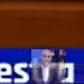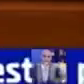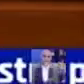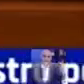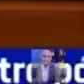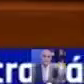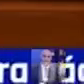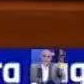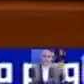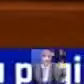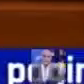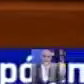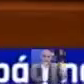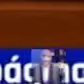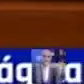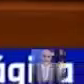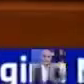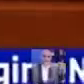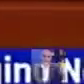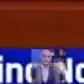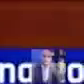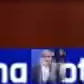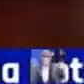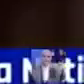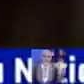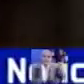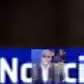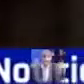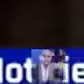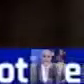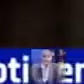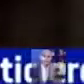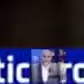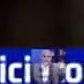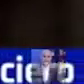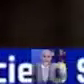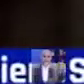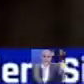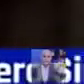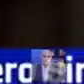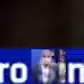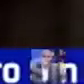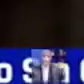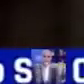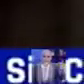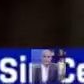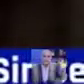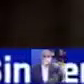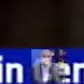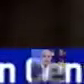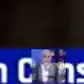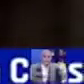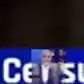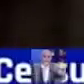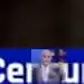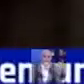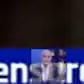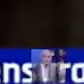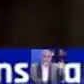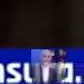es. Ulteriormente, alguien tuvo la magnífica idea y habría que establecer